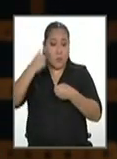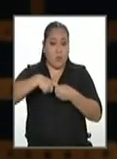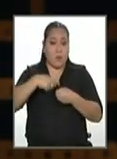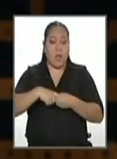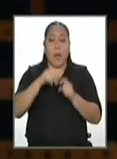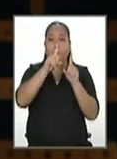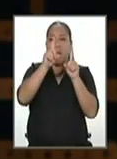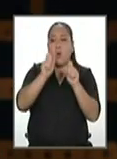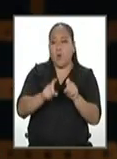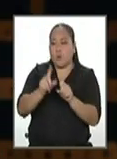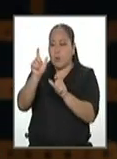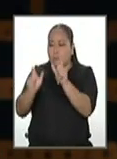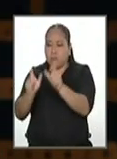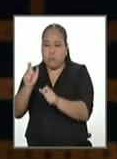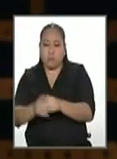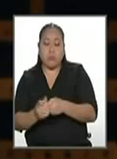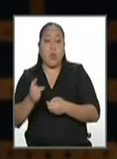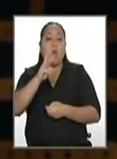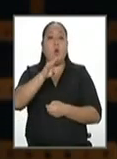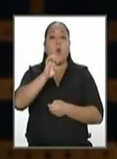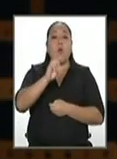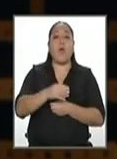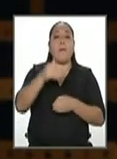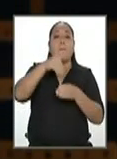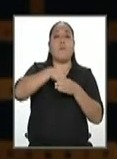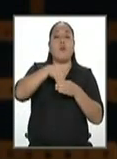pregunta ciudadana a través de la página web